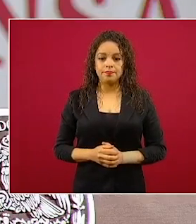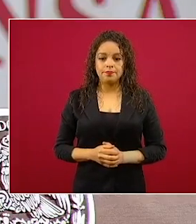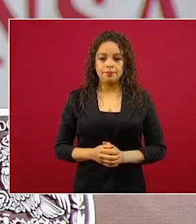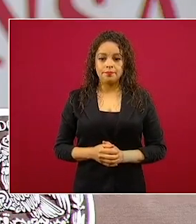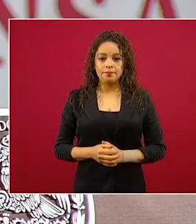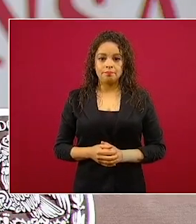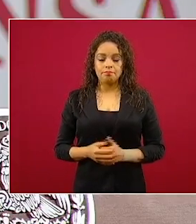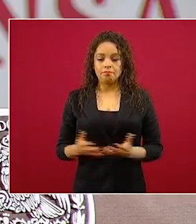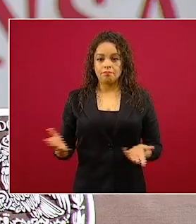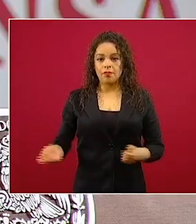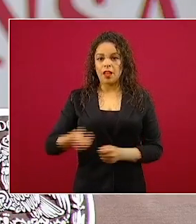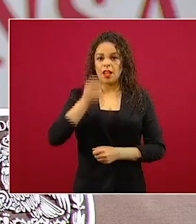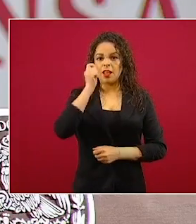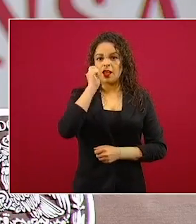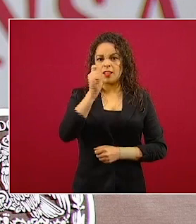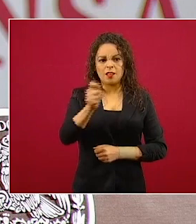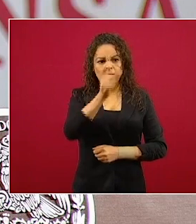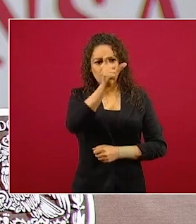acusado